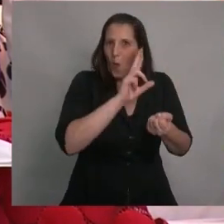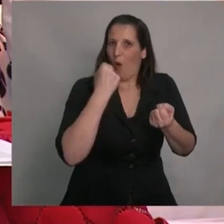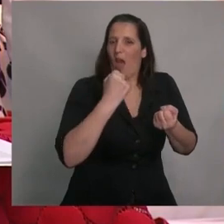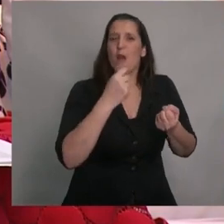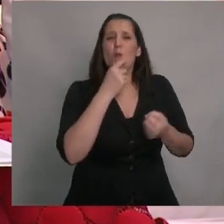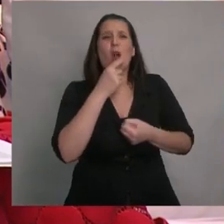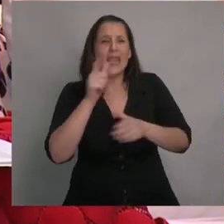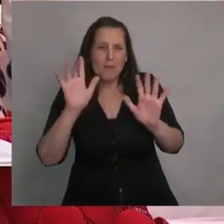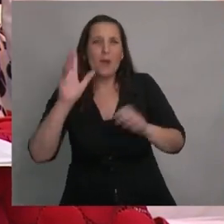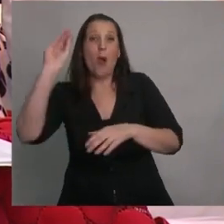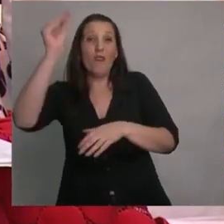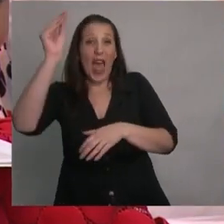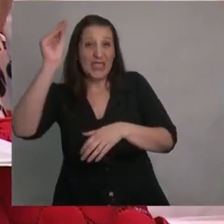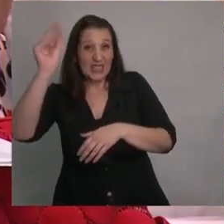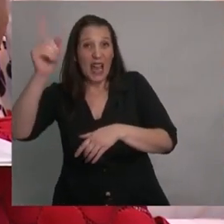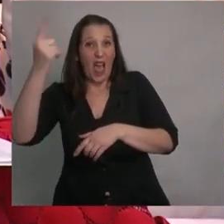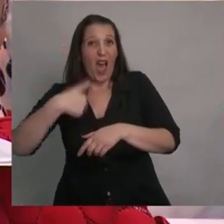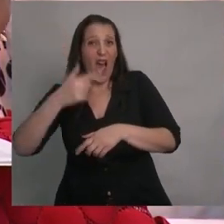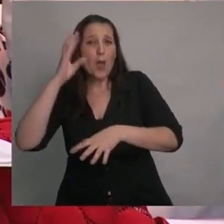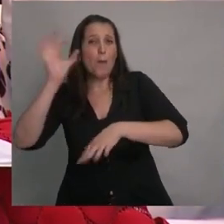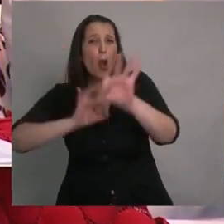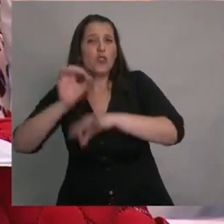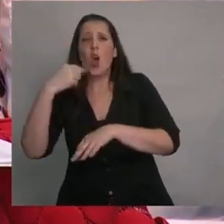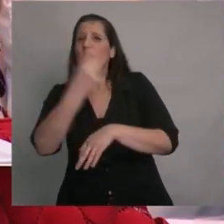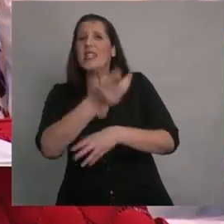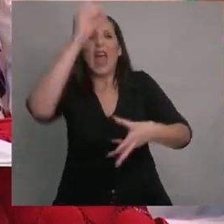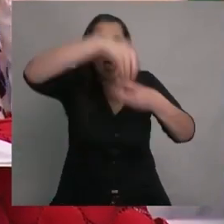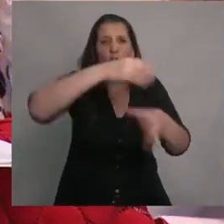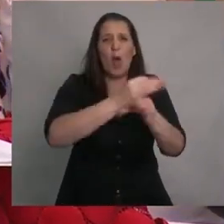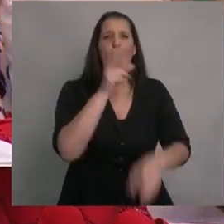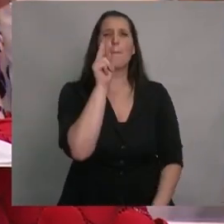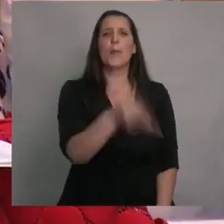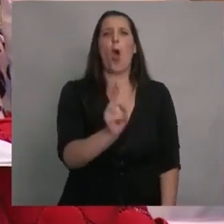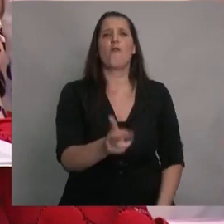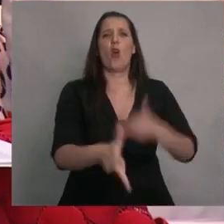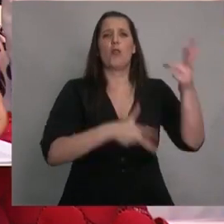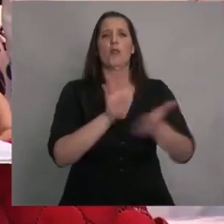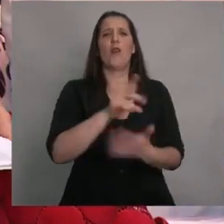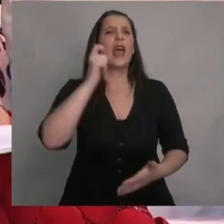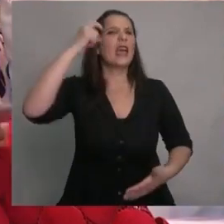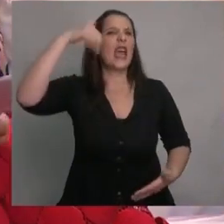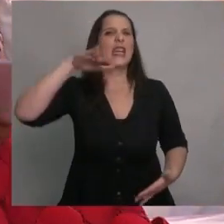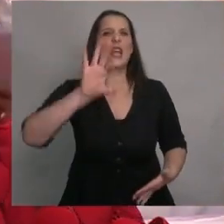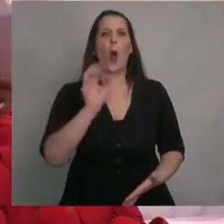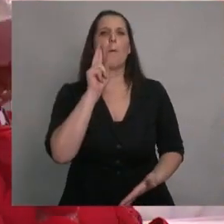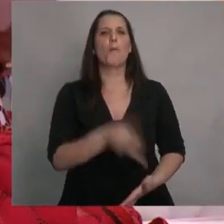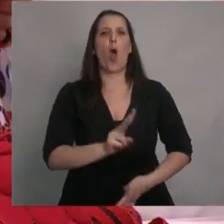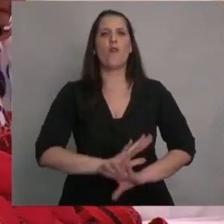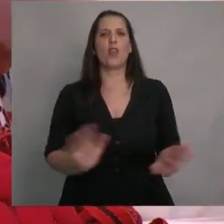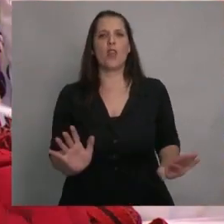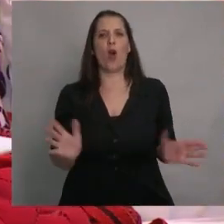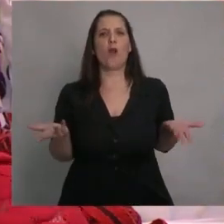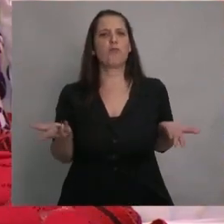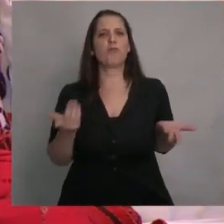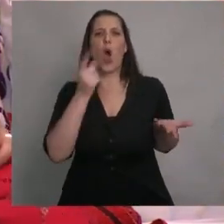proyectos extremos de cancelar la reflexión propia de este lado de nuestro proyecto